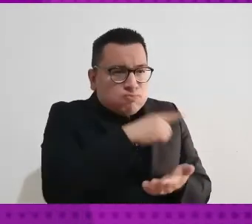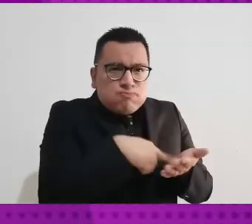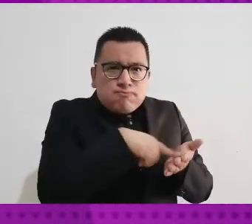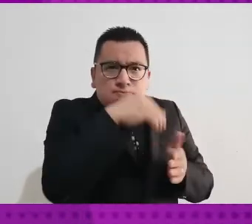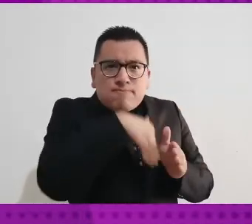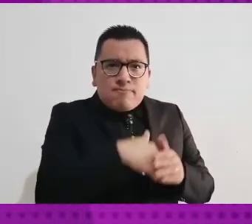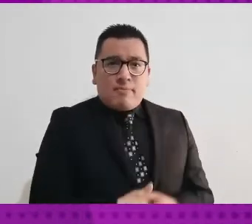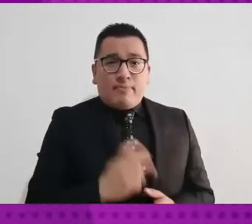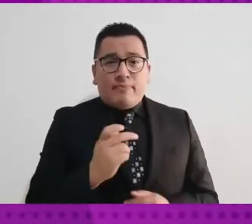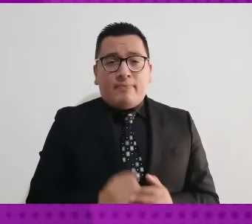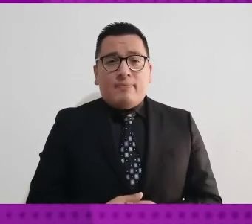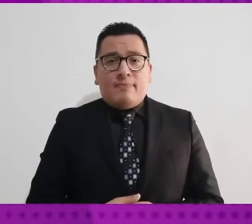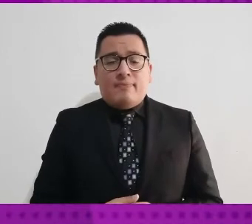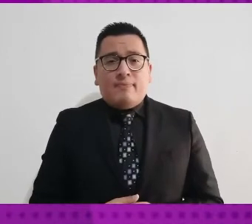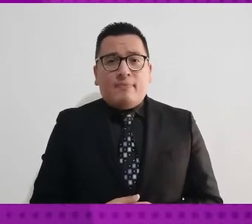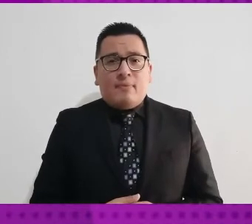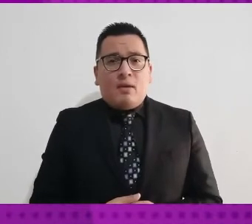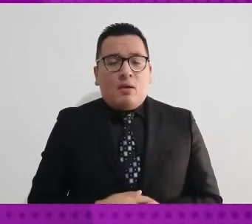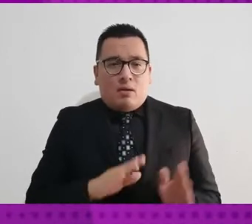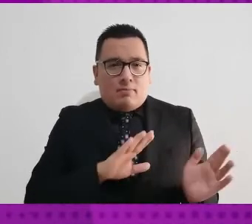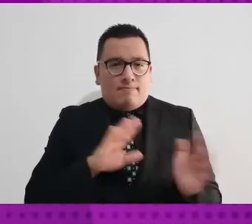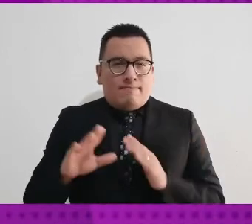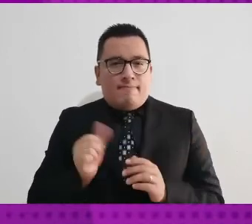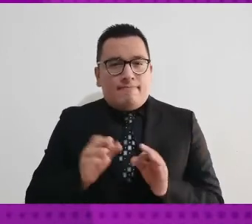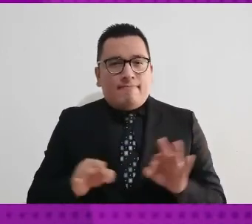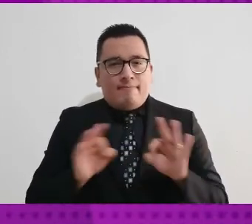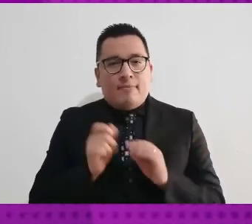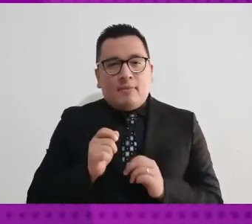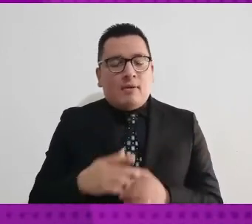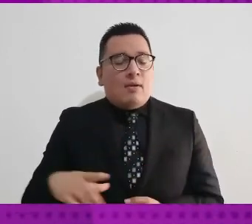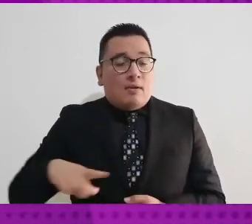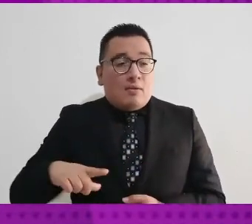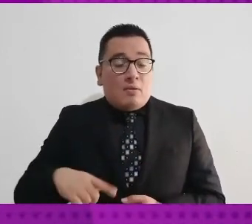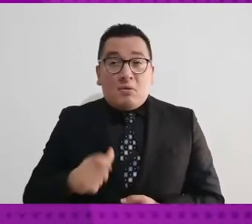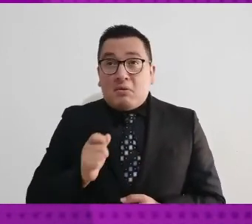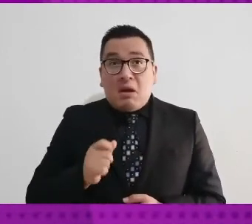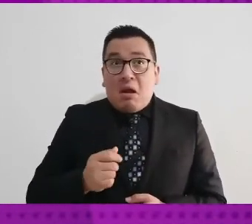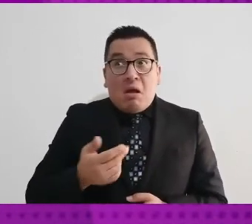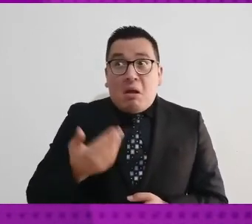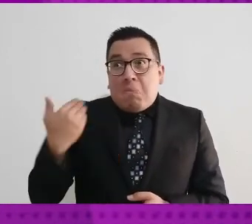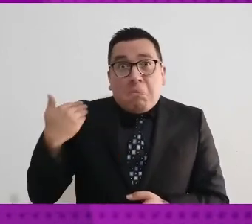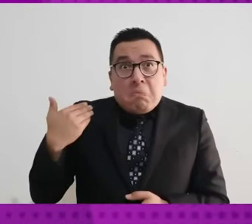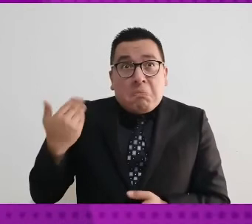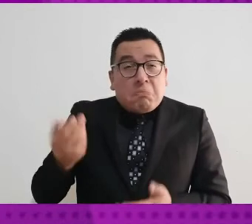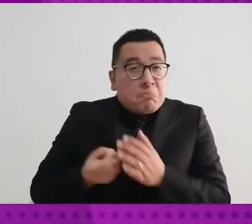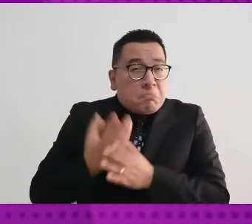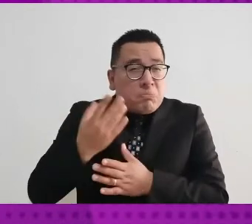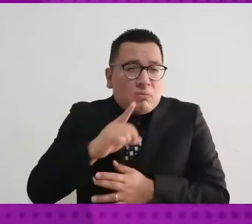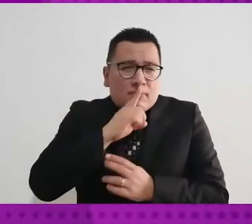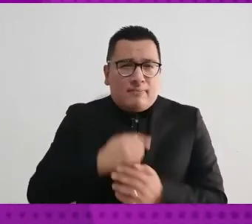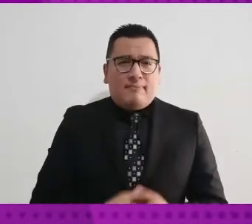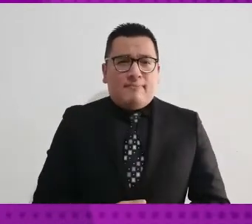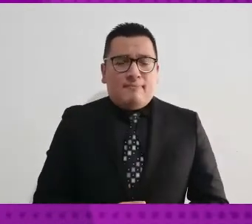fundamental. Y también un gran mensaje es que pues la democracia no nació ayer. O sea, quizá uno